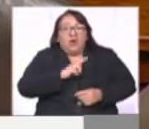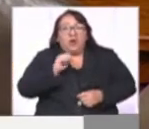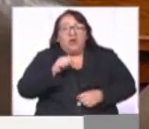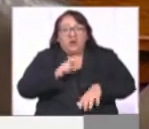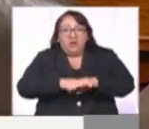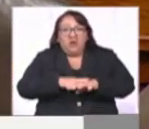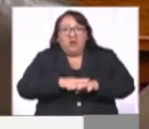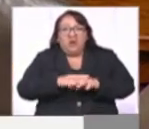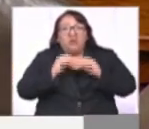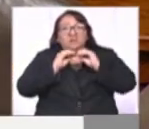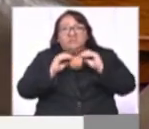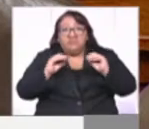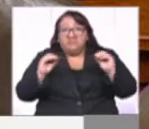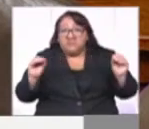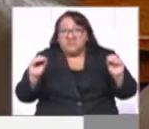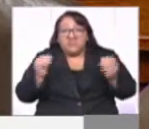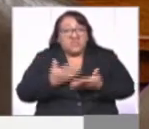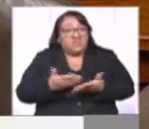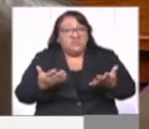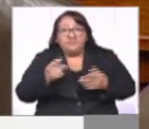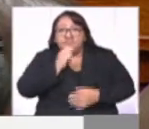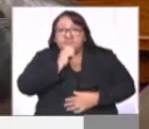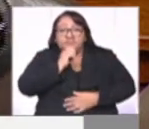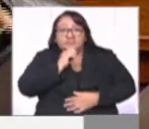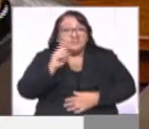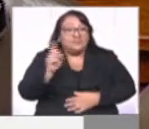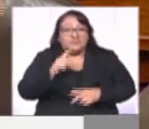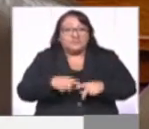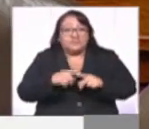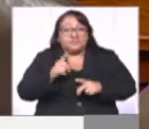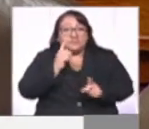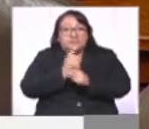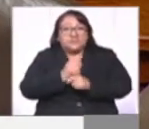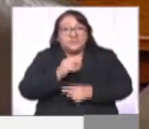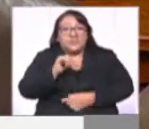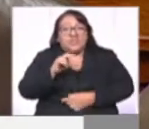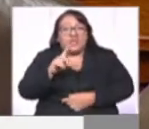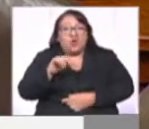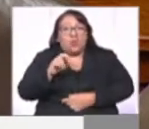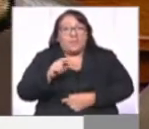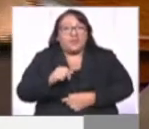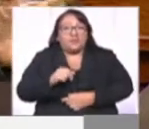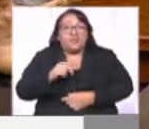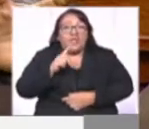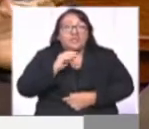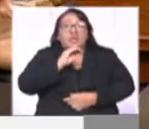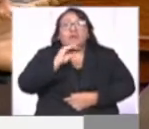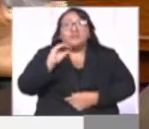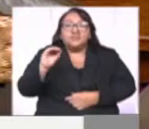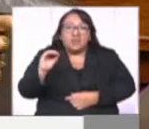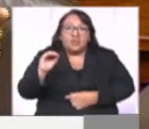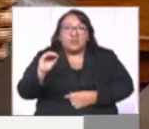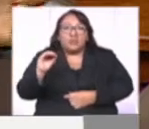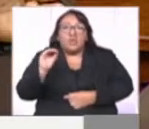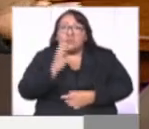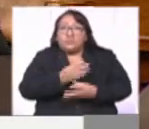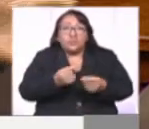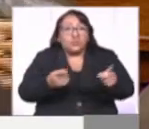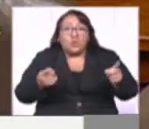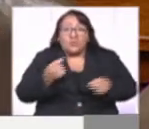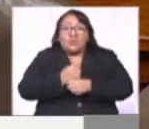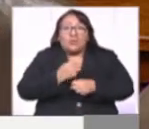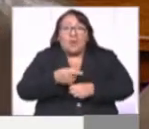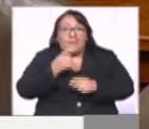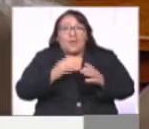son convocados de manera privada, no dependen directamente de Indecopi. Son convocados y muchos de ellos trabajan